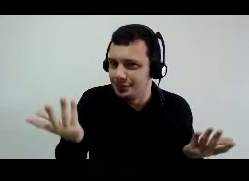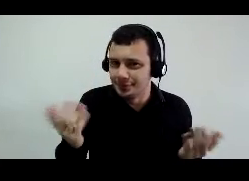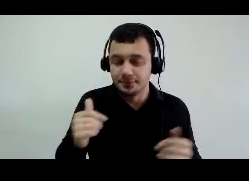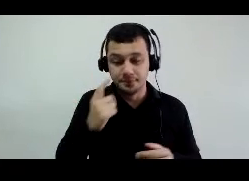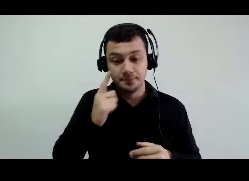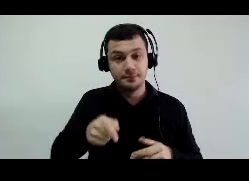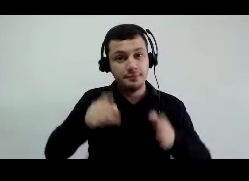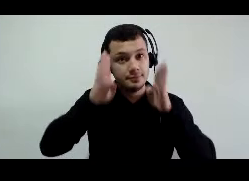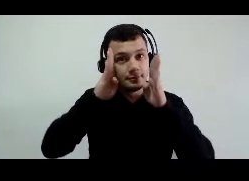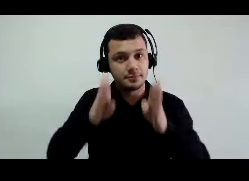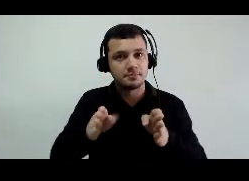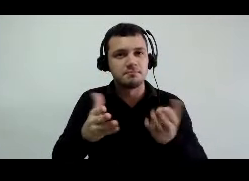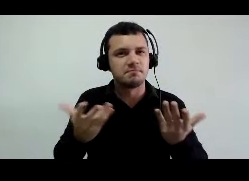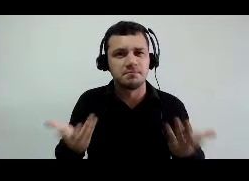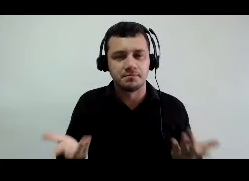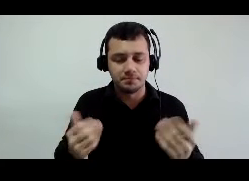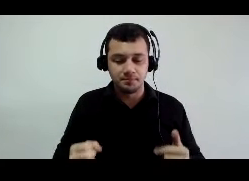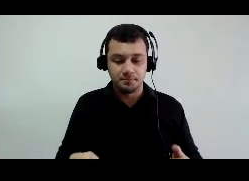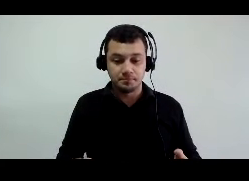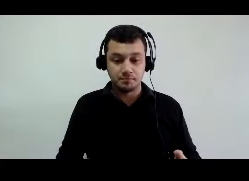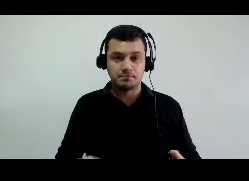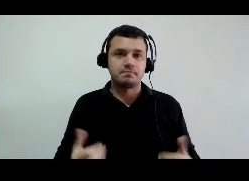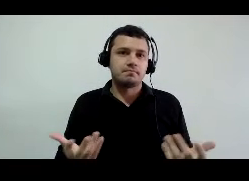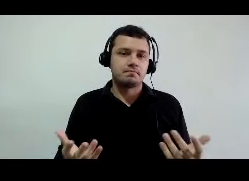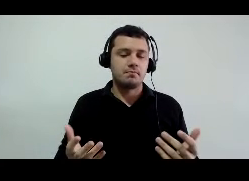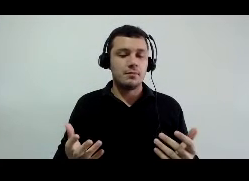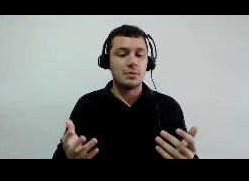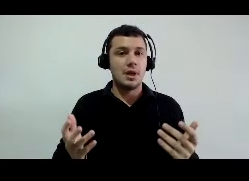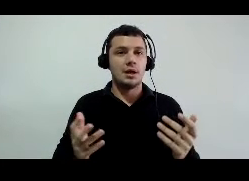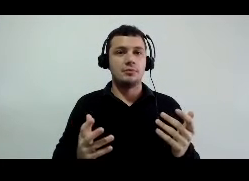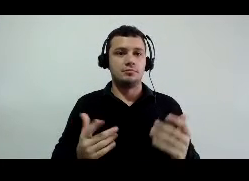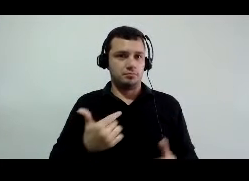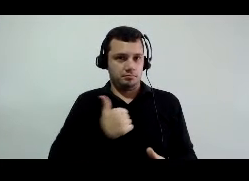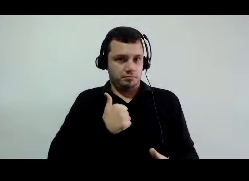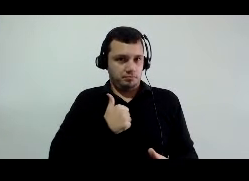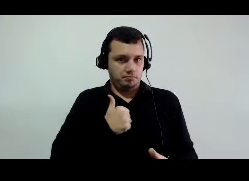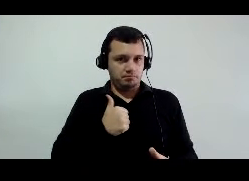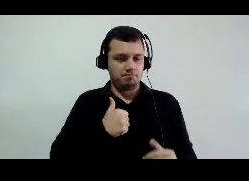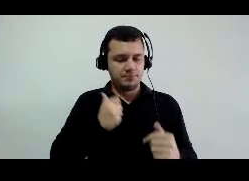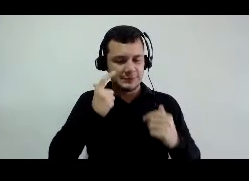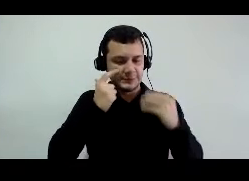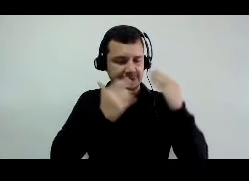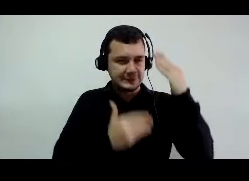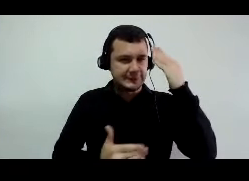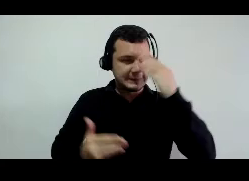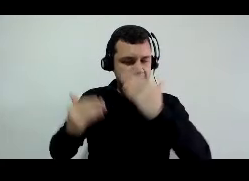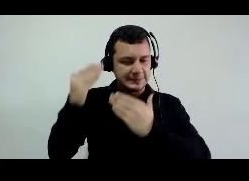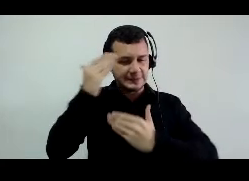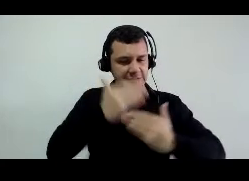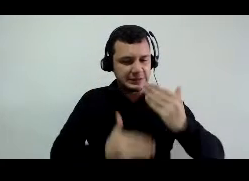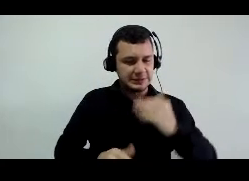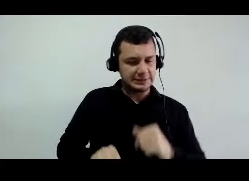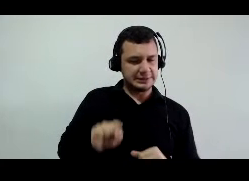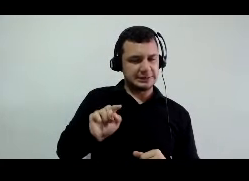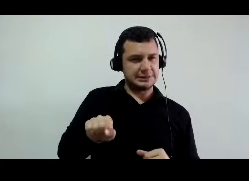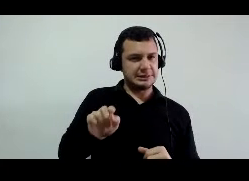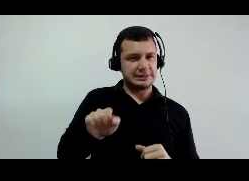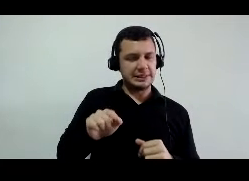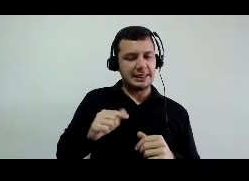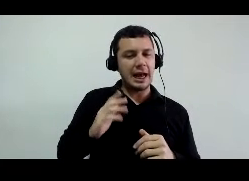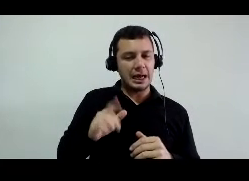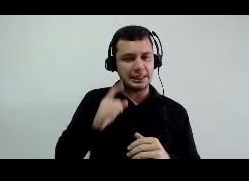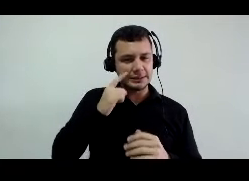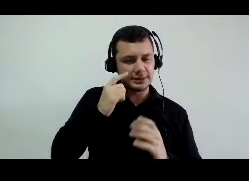atención, significa que yo cada vez debo estar evaluando cuáles son esos riesgos asociados a la atención